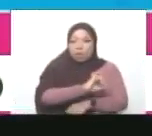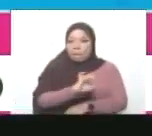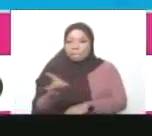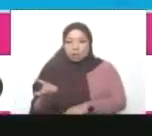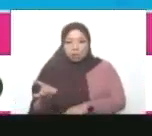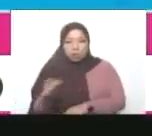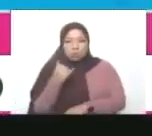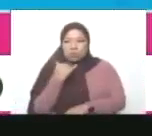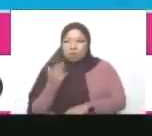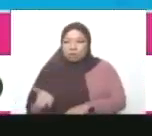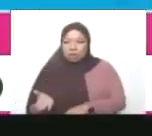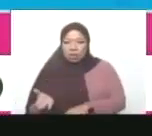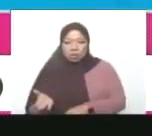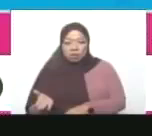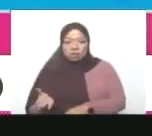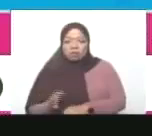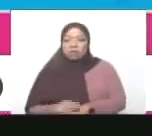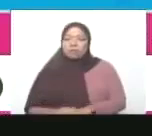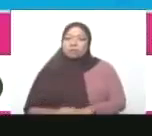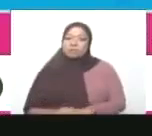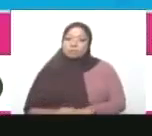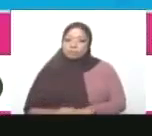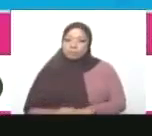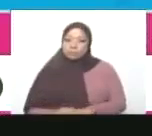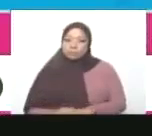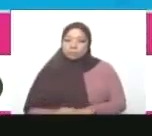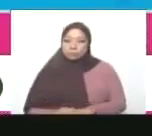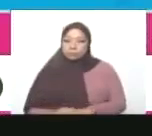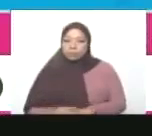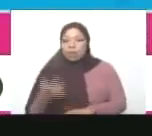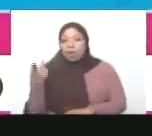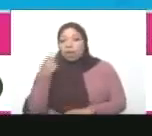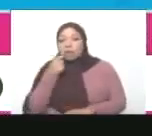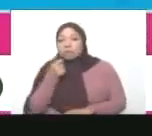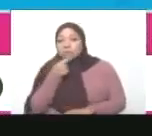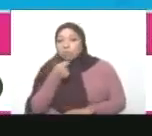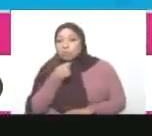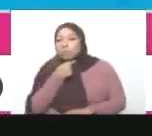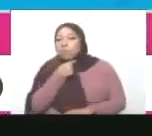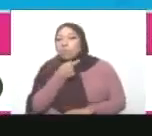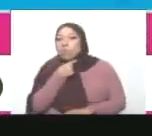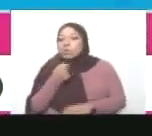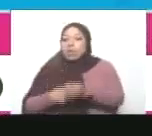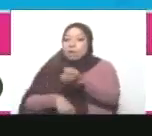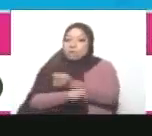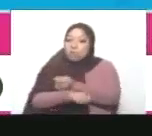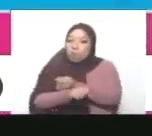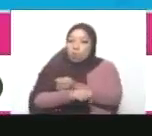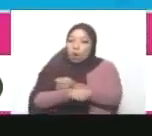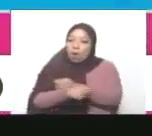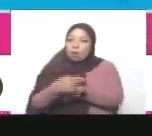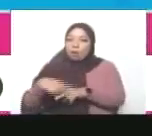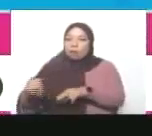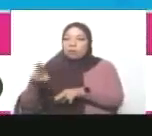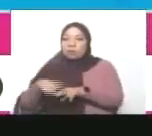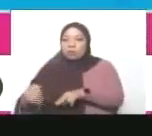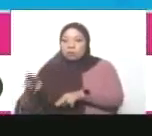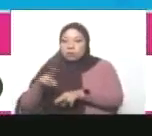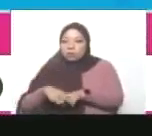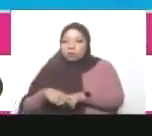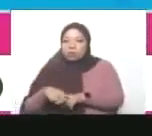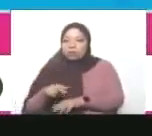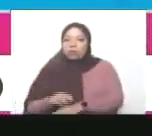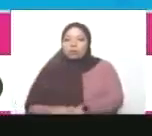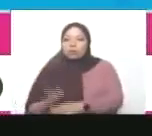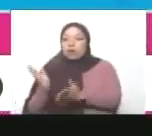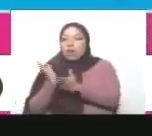fútbol es nuestra actividad por excelencia, es lo que en lo que se desarrolla nuestro chamo en su mayoría, y tenemos